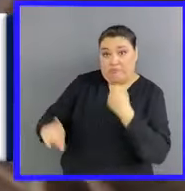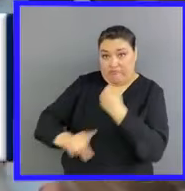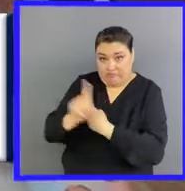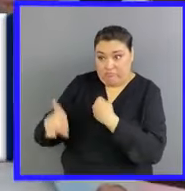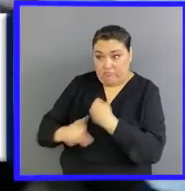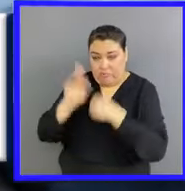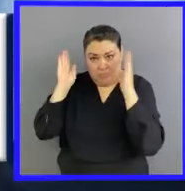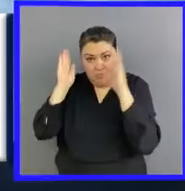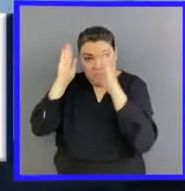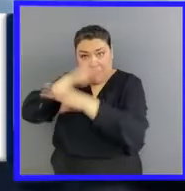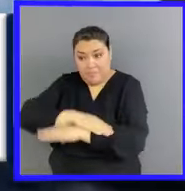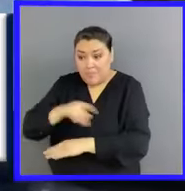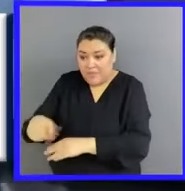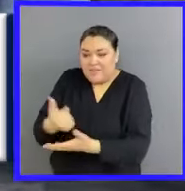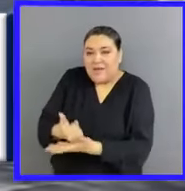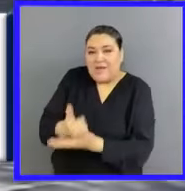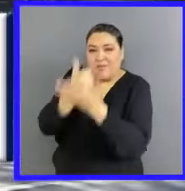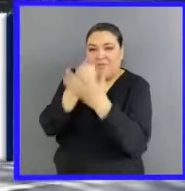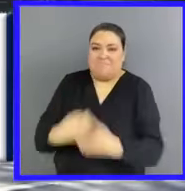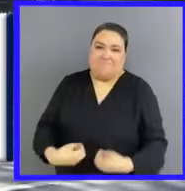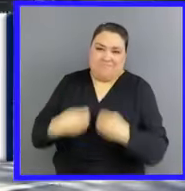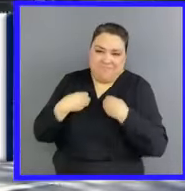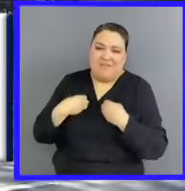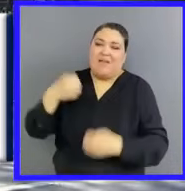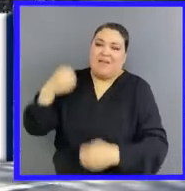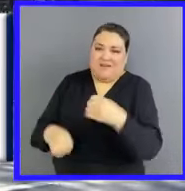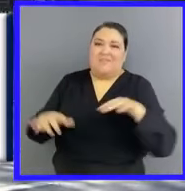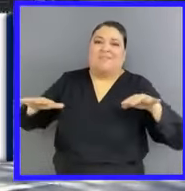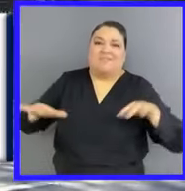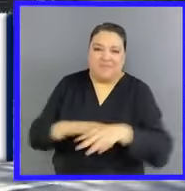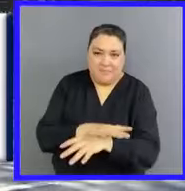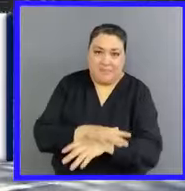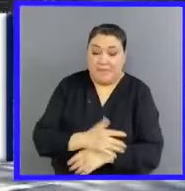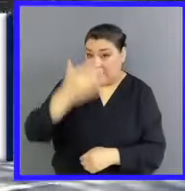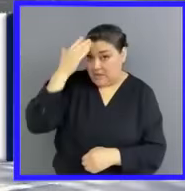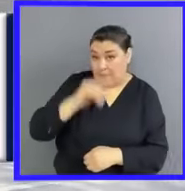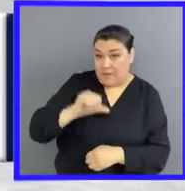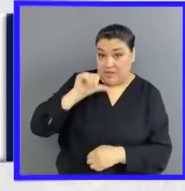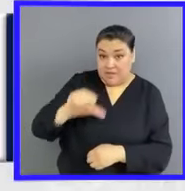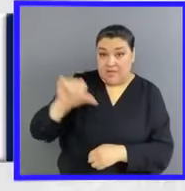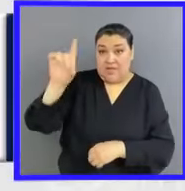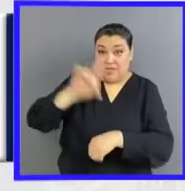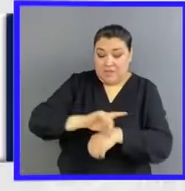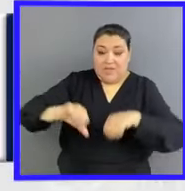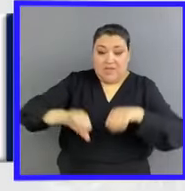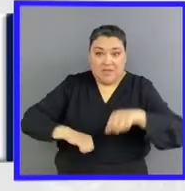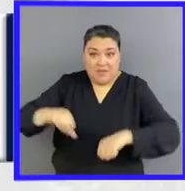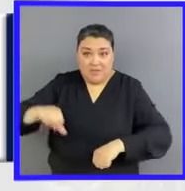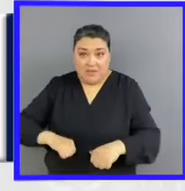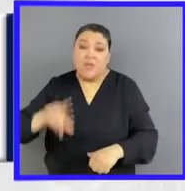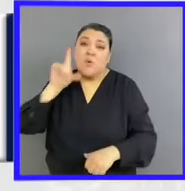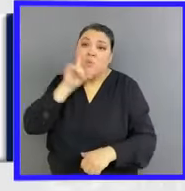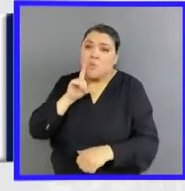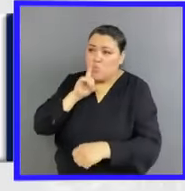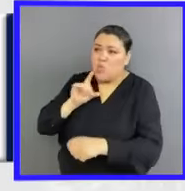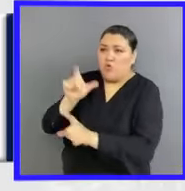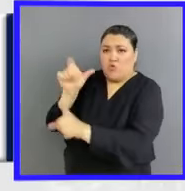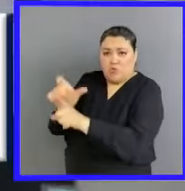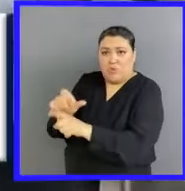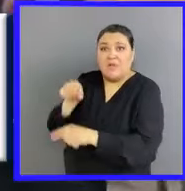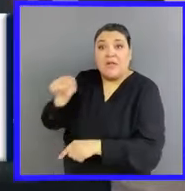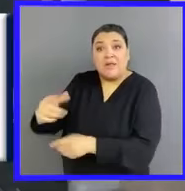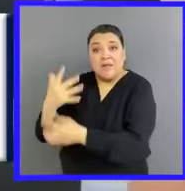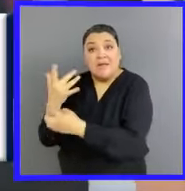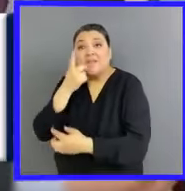para transformar la justicia. Como parte de los 16 días de activismo de la Corte, especialistas indicaron que los procesos